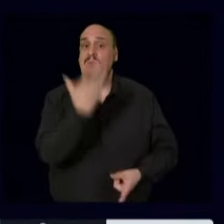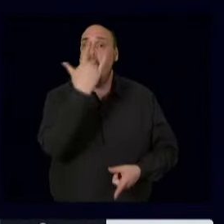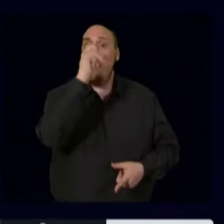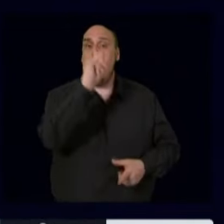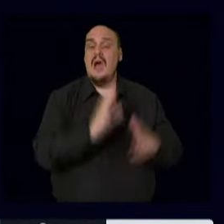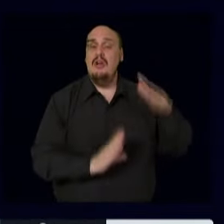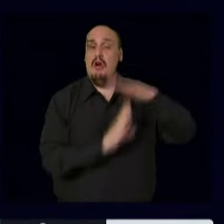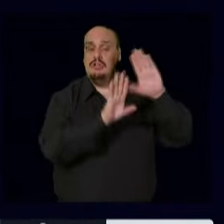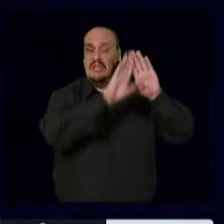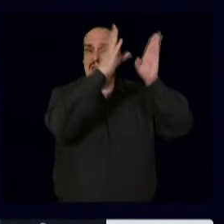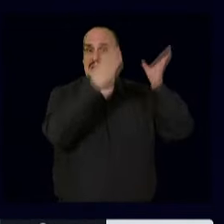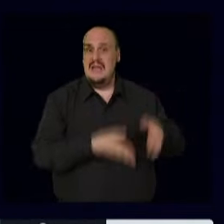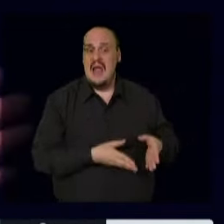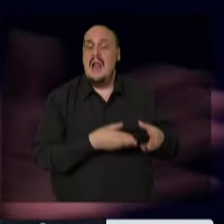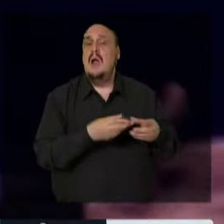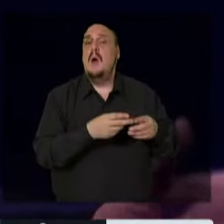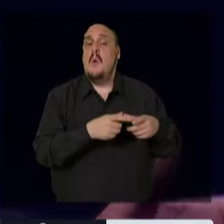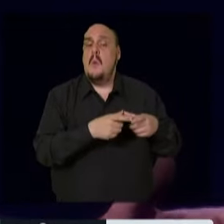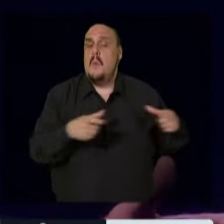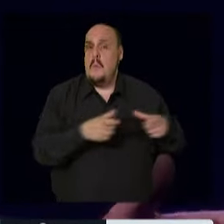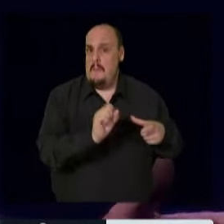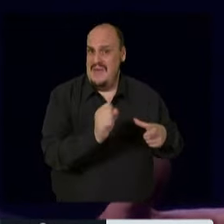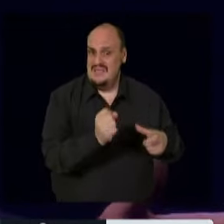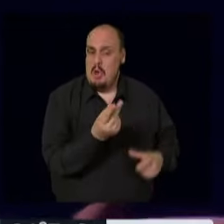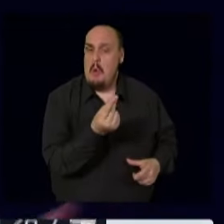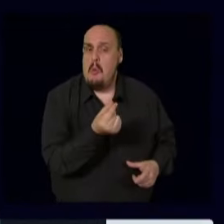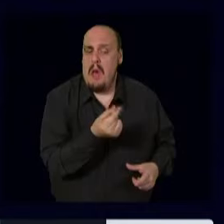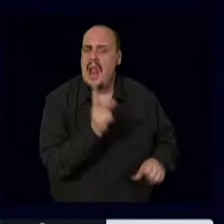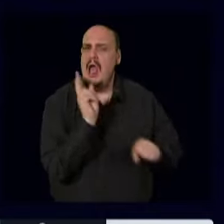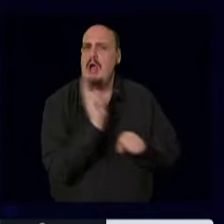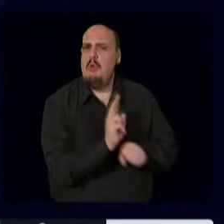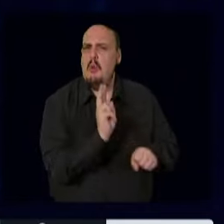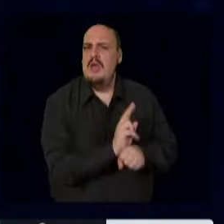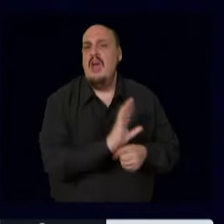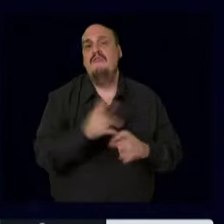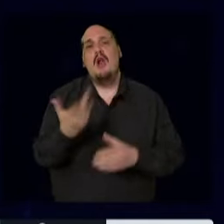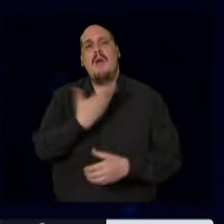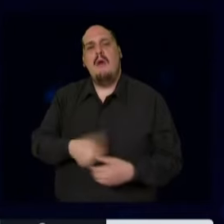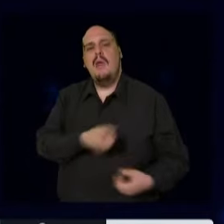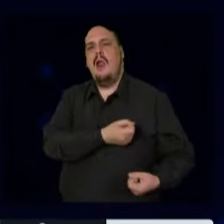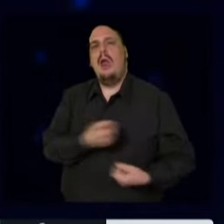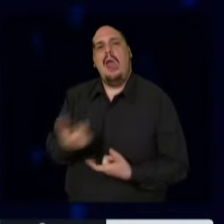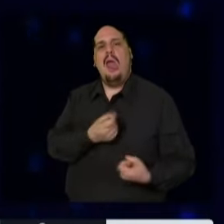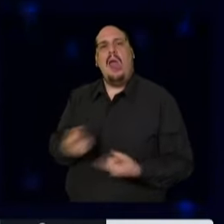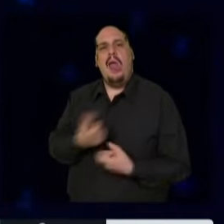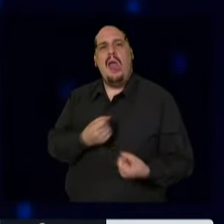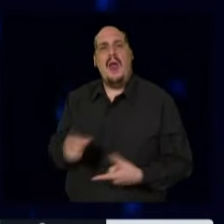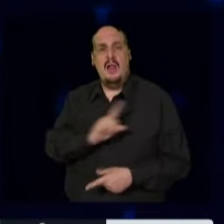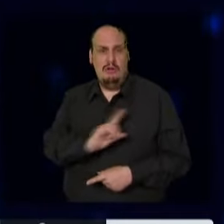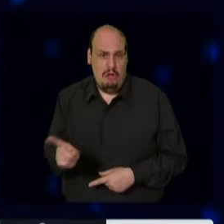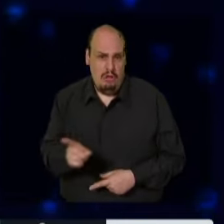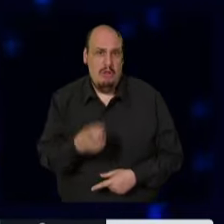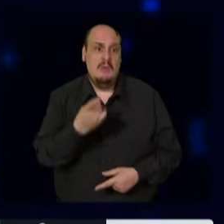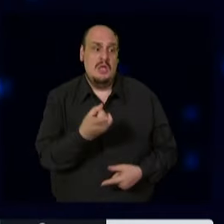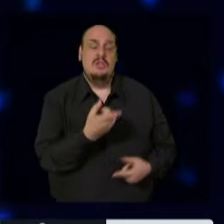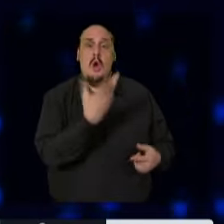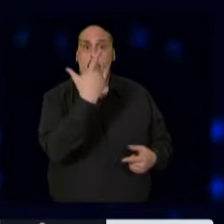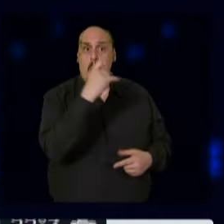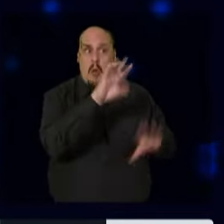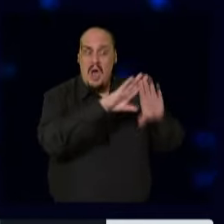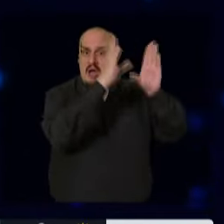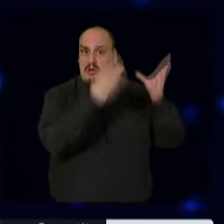de la moneda y que no financie puramente al gobierno. Y por eso hay que darle independencia y